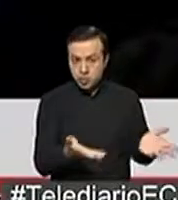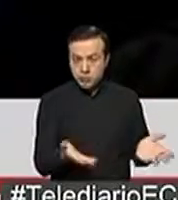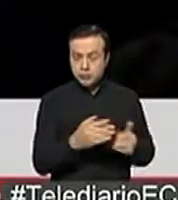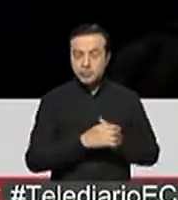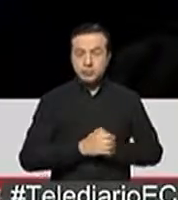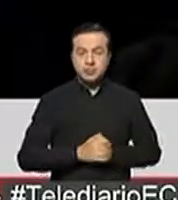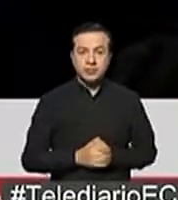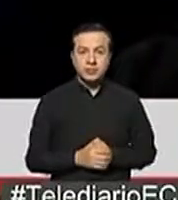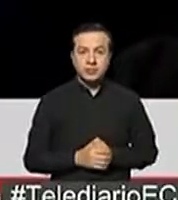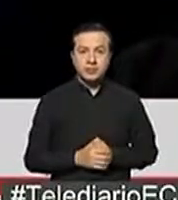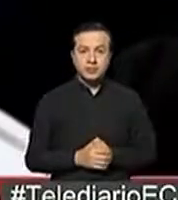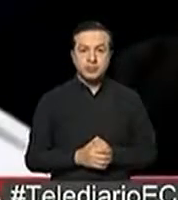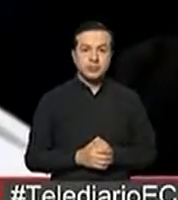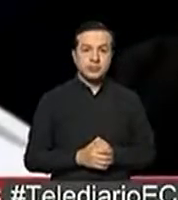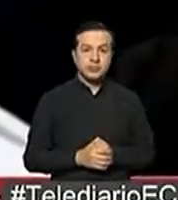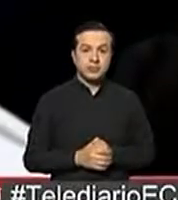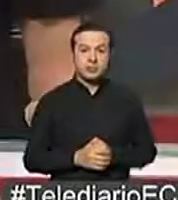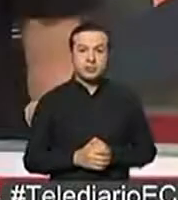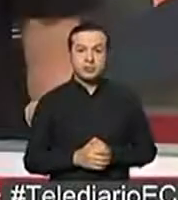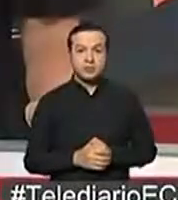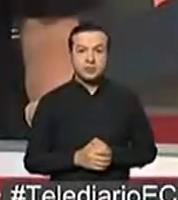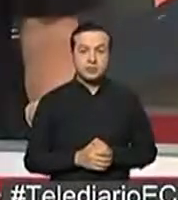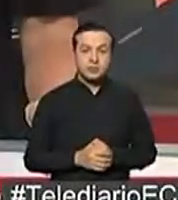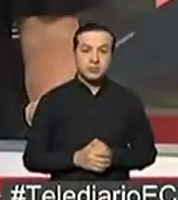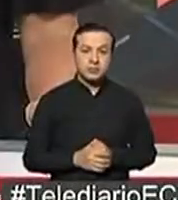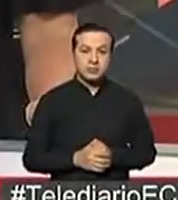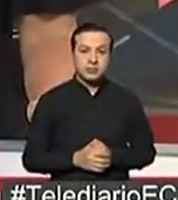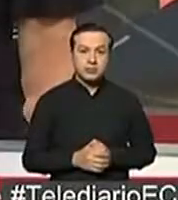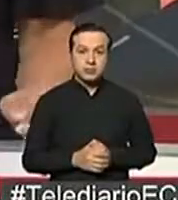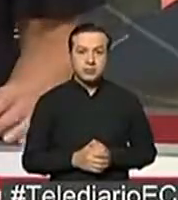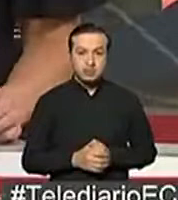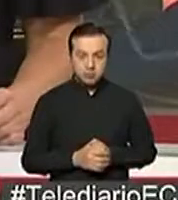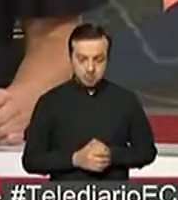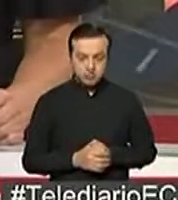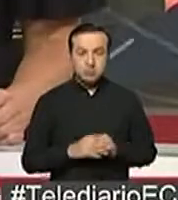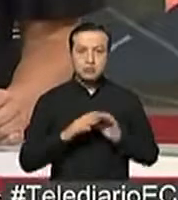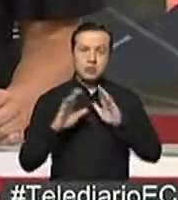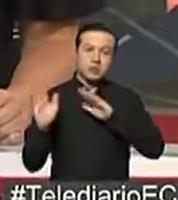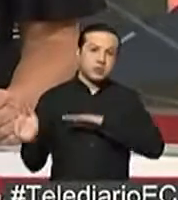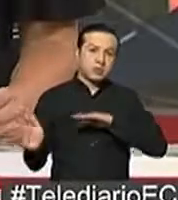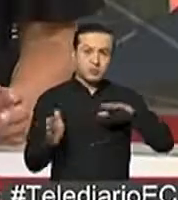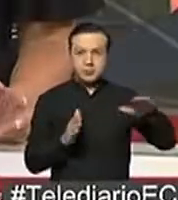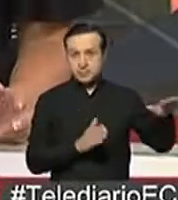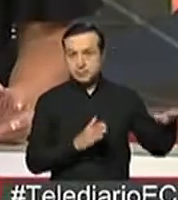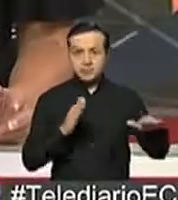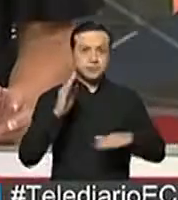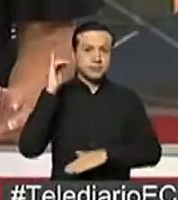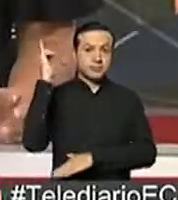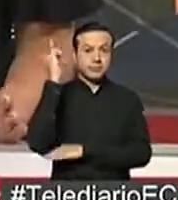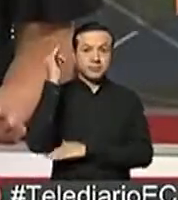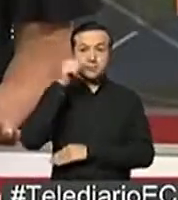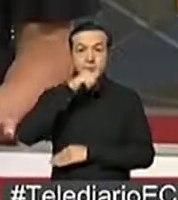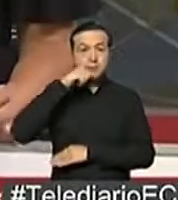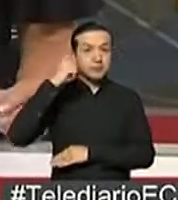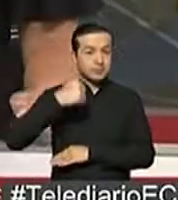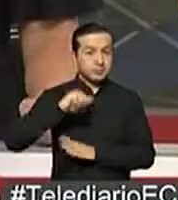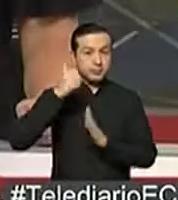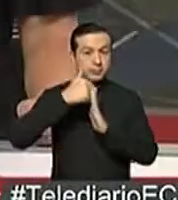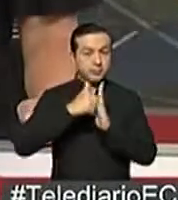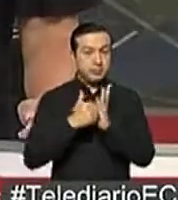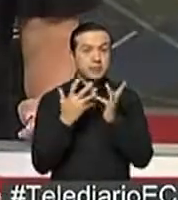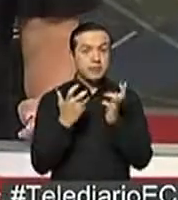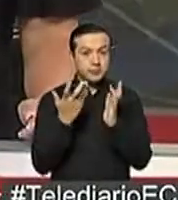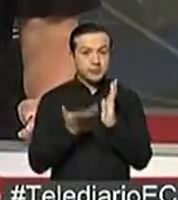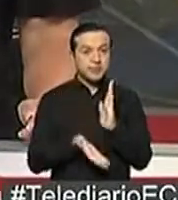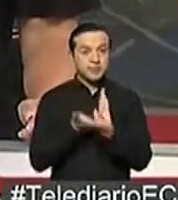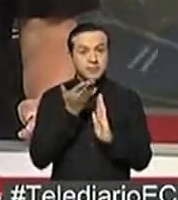sobrevaloradas. César García, Medios Públicos. Cambiamos de tema. La industria de cerveza artesanal busca afianzarse en el Ecuador.